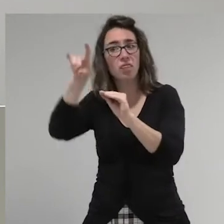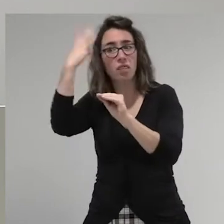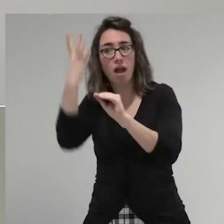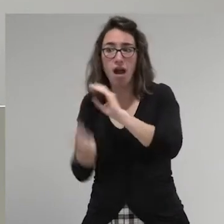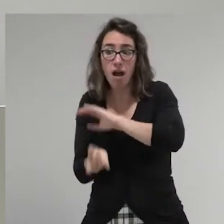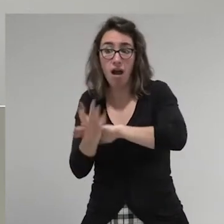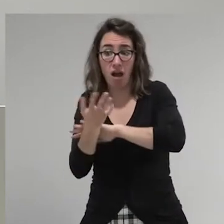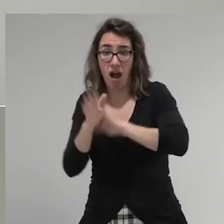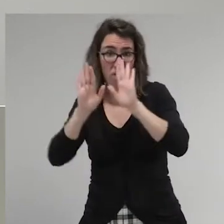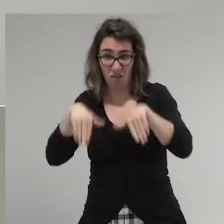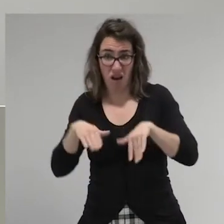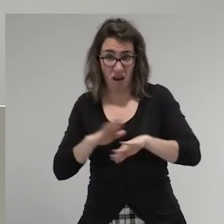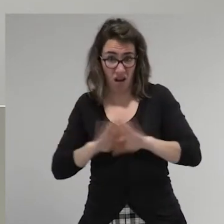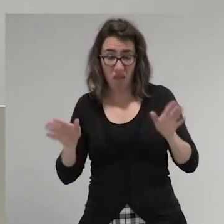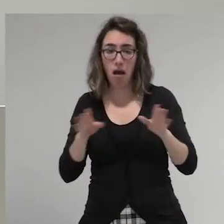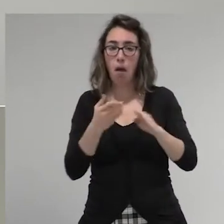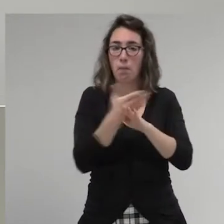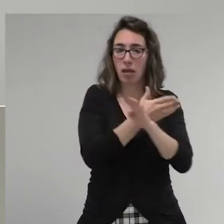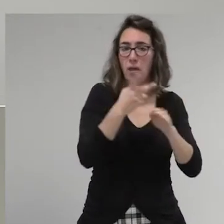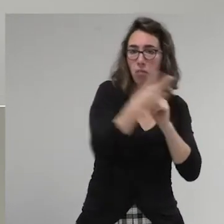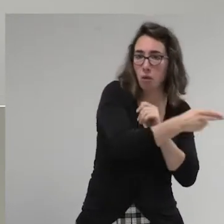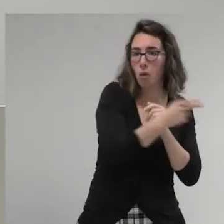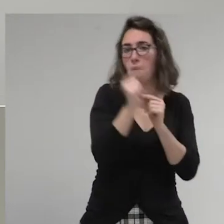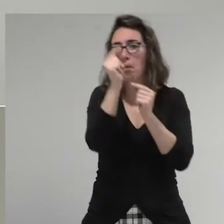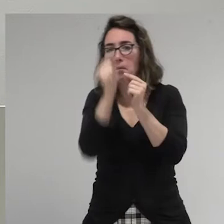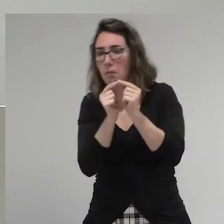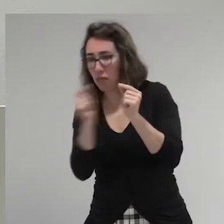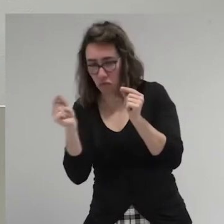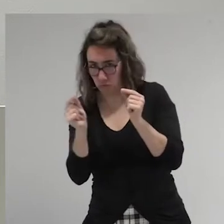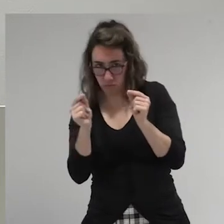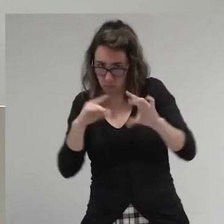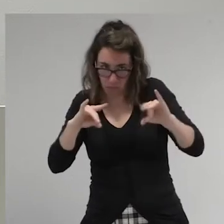prevén ni miden nada, son mentira.